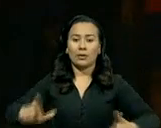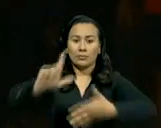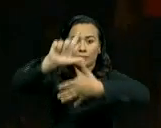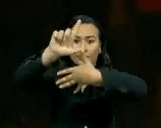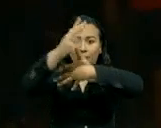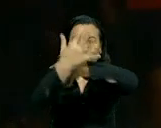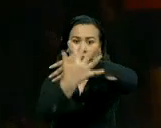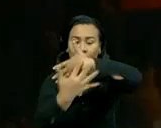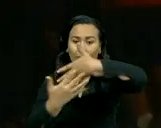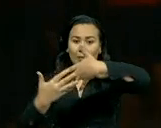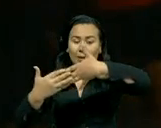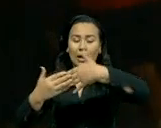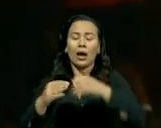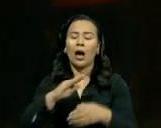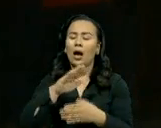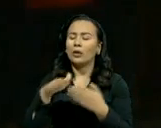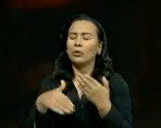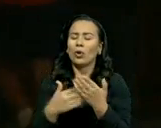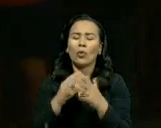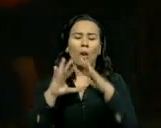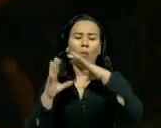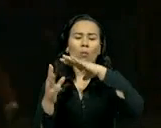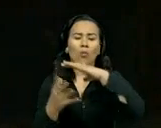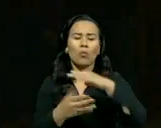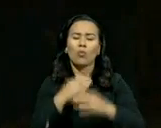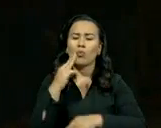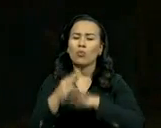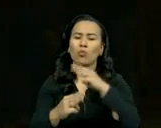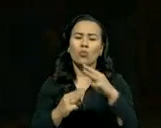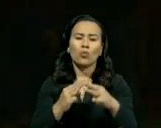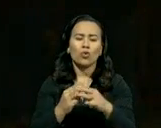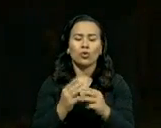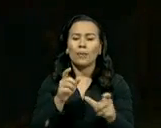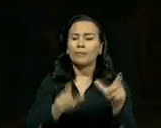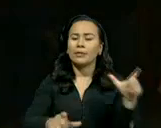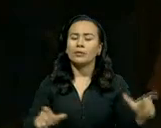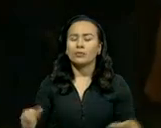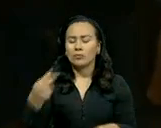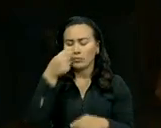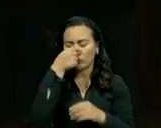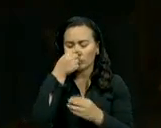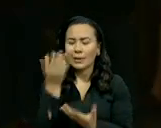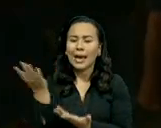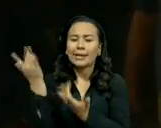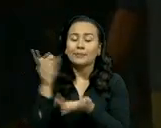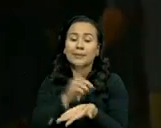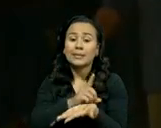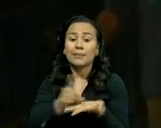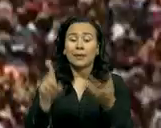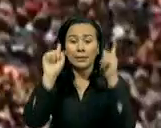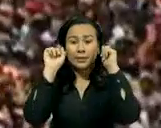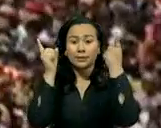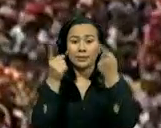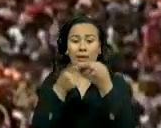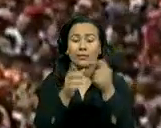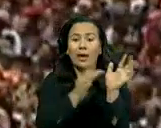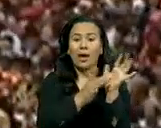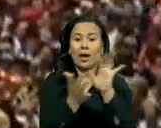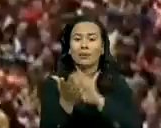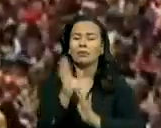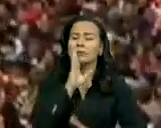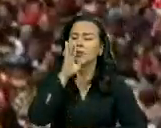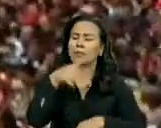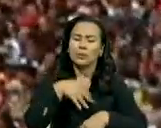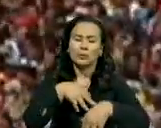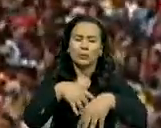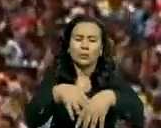y a todo el mundo, la presencia de esa esperanza y de ese consuelo que él brinda, ¿no? La tradicional procesión